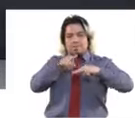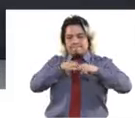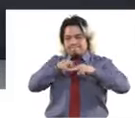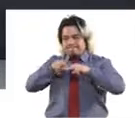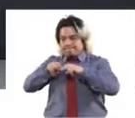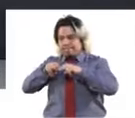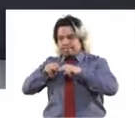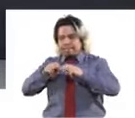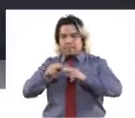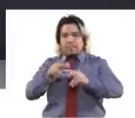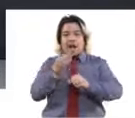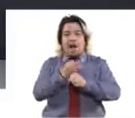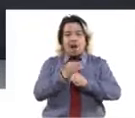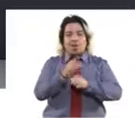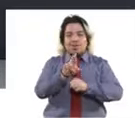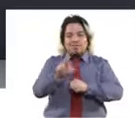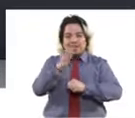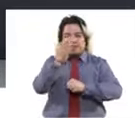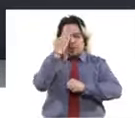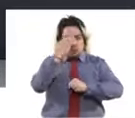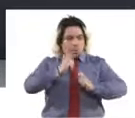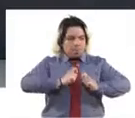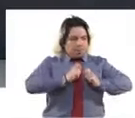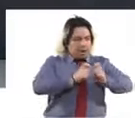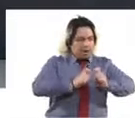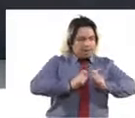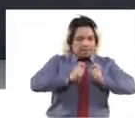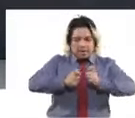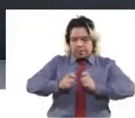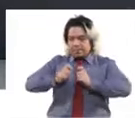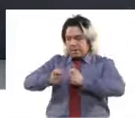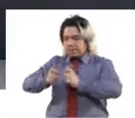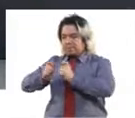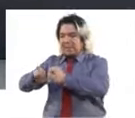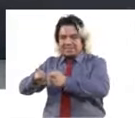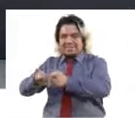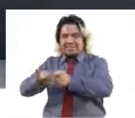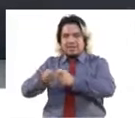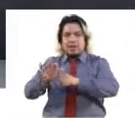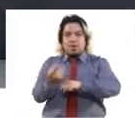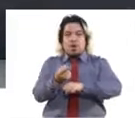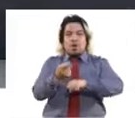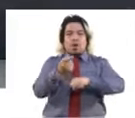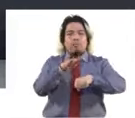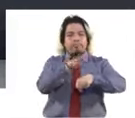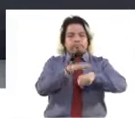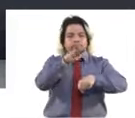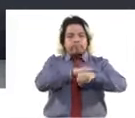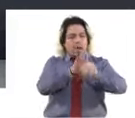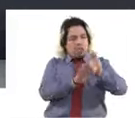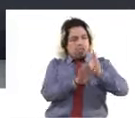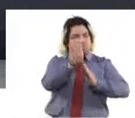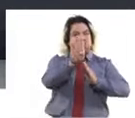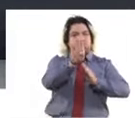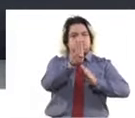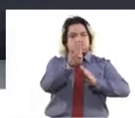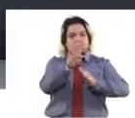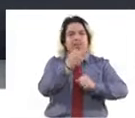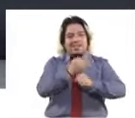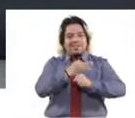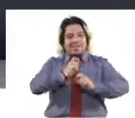cabo entrega de reconocimientos a todo el personal que se destacó por su alto aprovechamiento